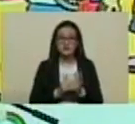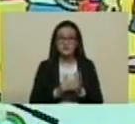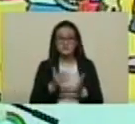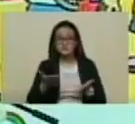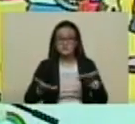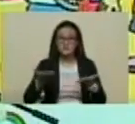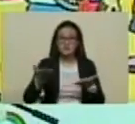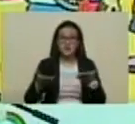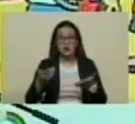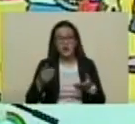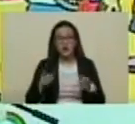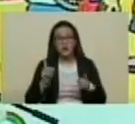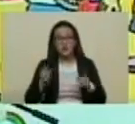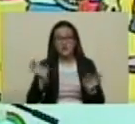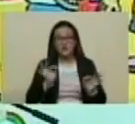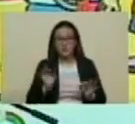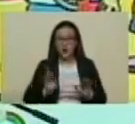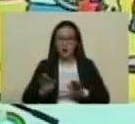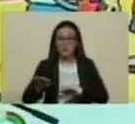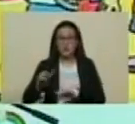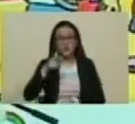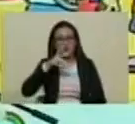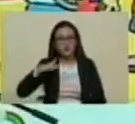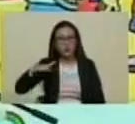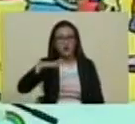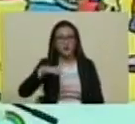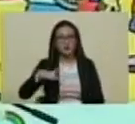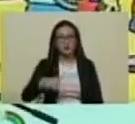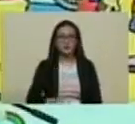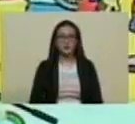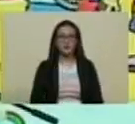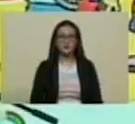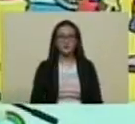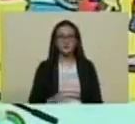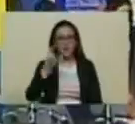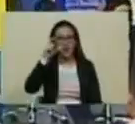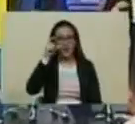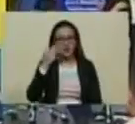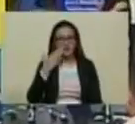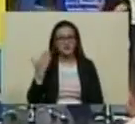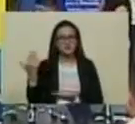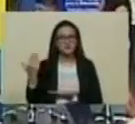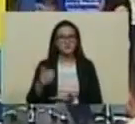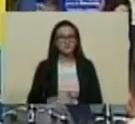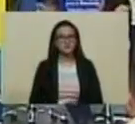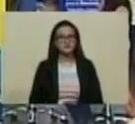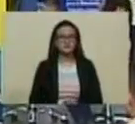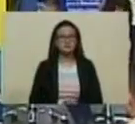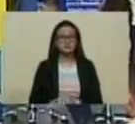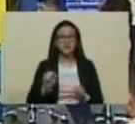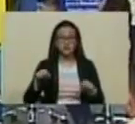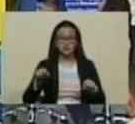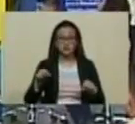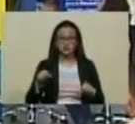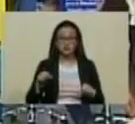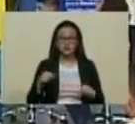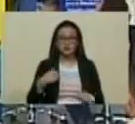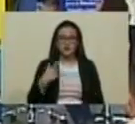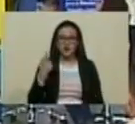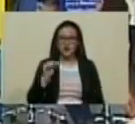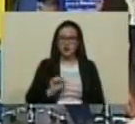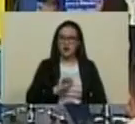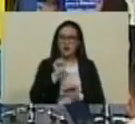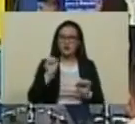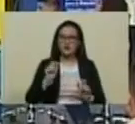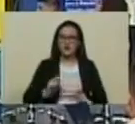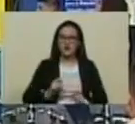las medidas, pues, de apoyo a nuestro pueblo. Camarada Elías, por favor. Sí, presidente. A primera hora de esta mañana verifiqué y ya